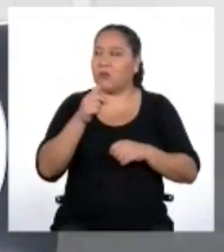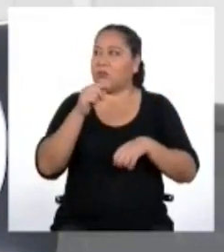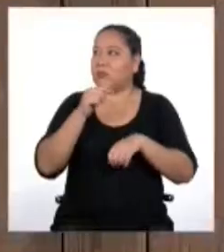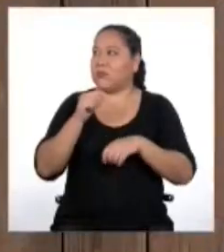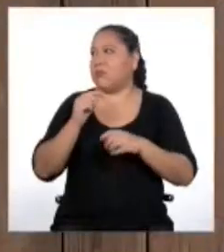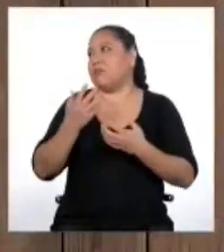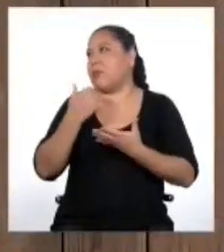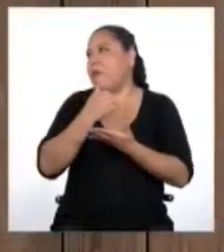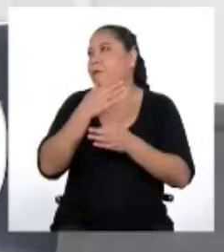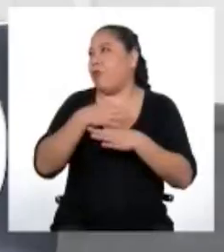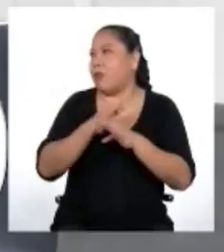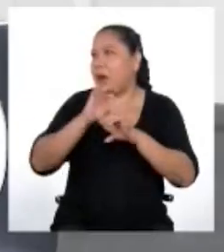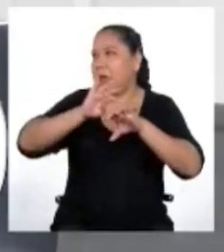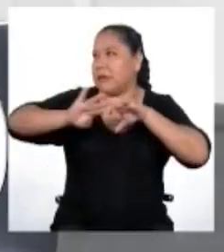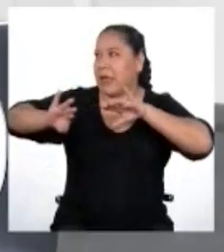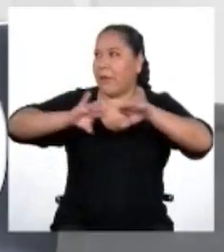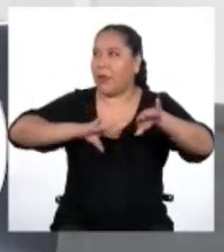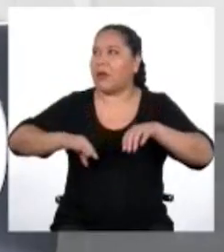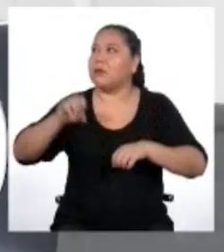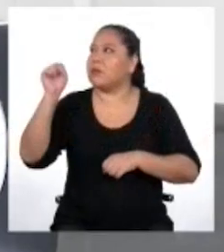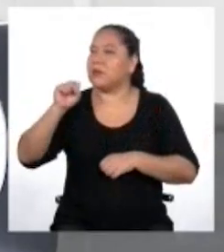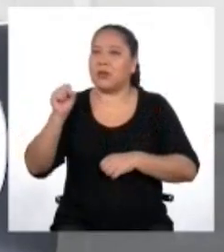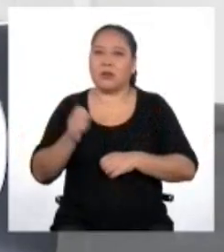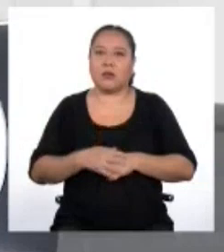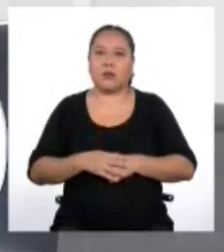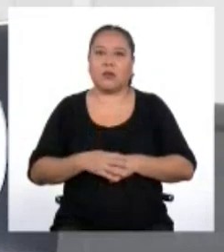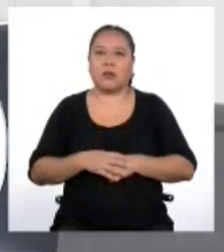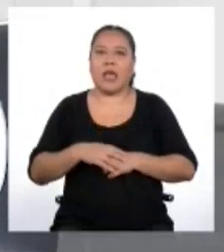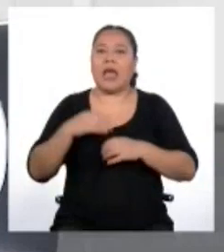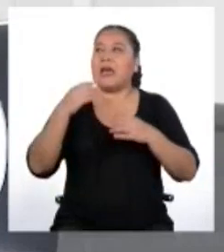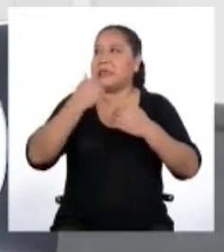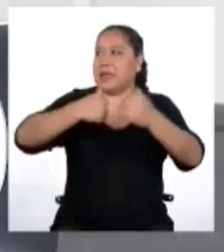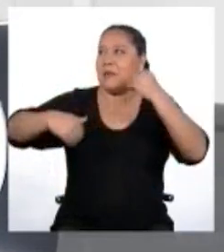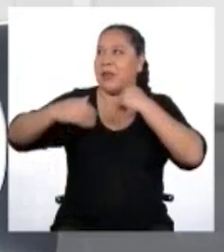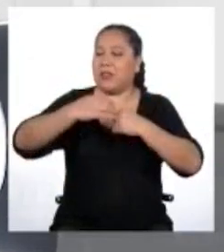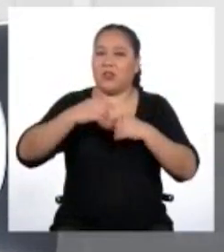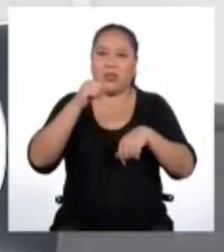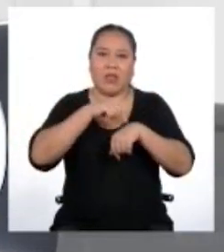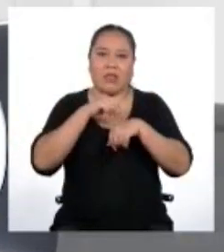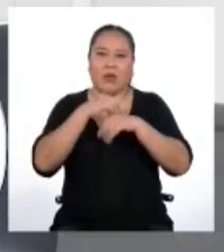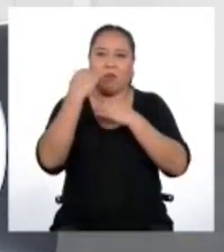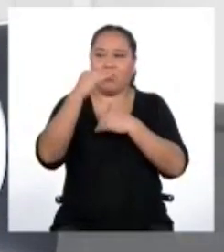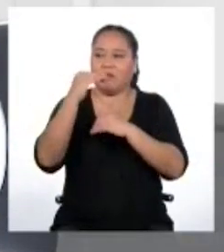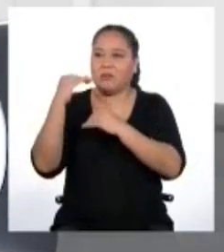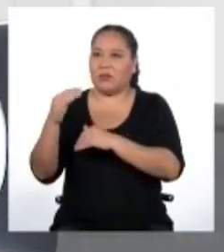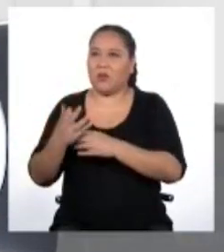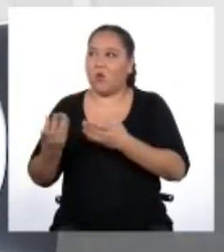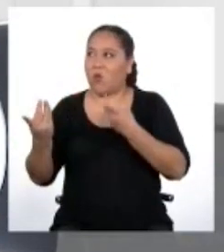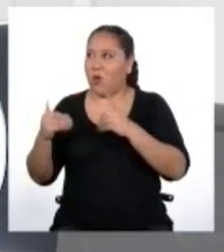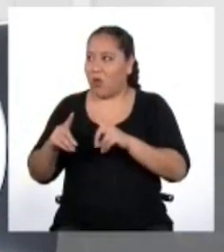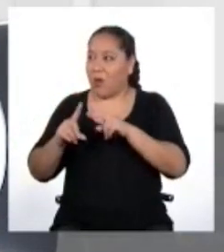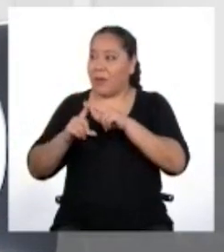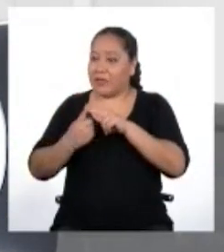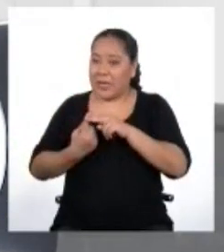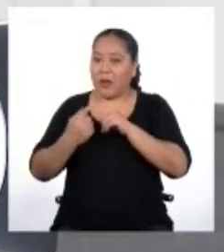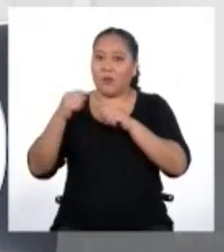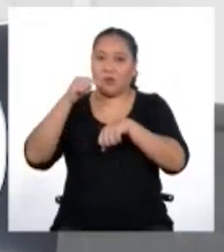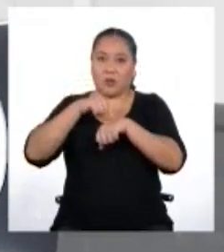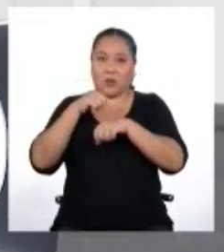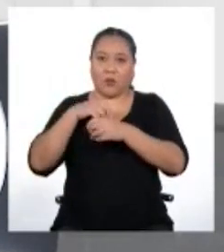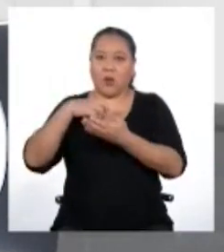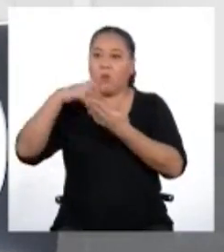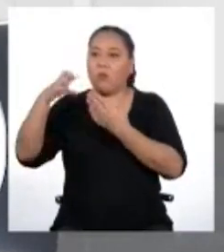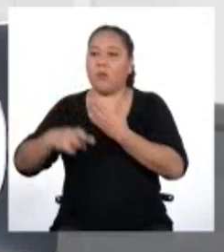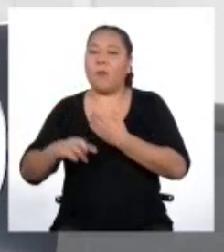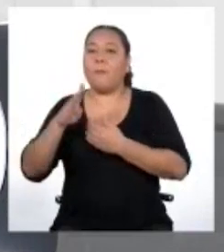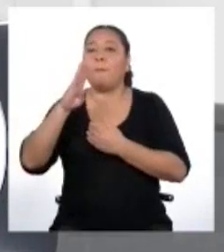separación. ¿Ah, sí? Sí, la separación de bloques. Cuando nosotros empezamos el programa, ese es el bloque